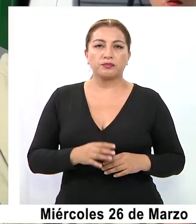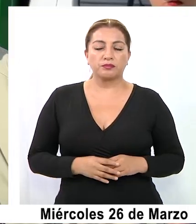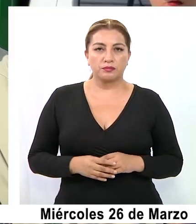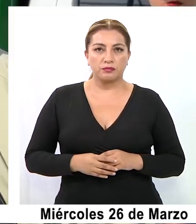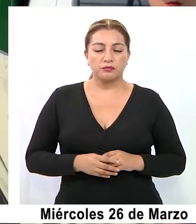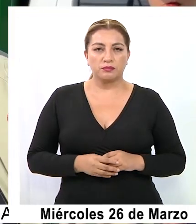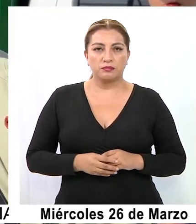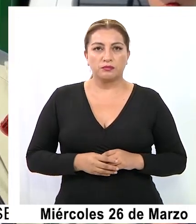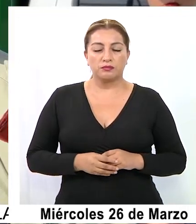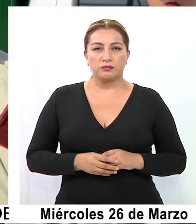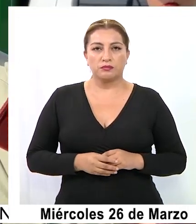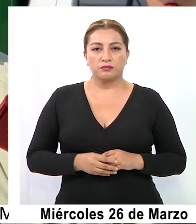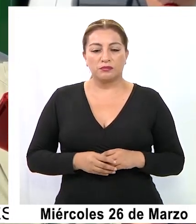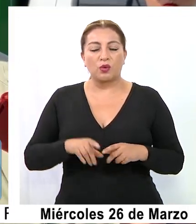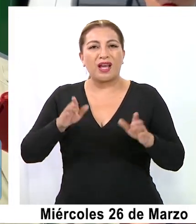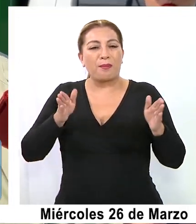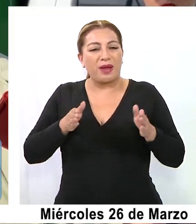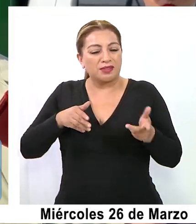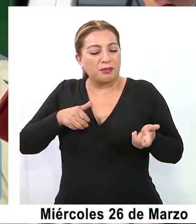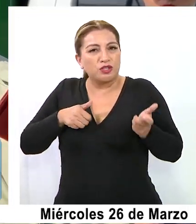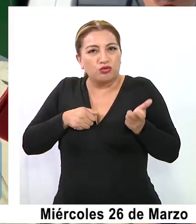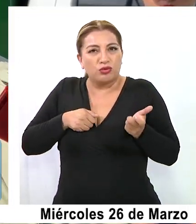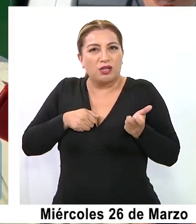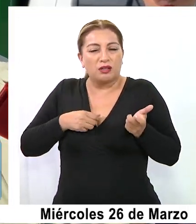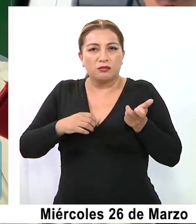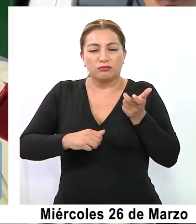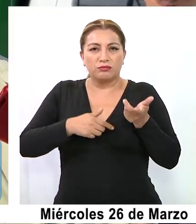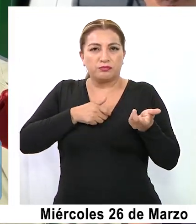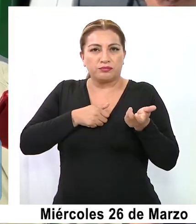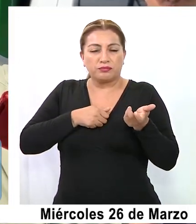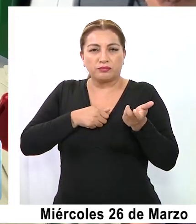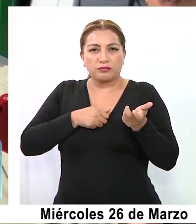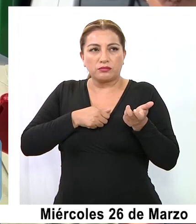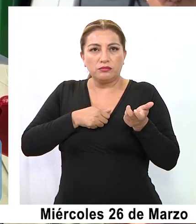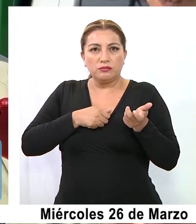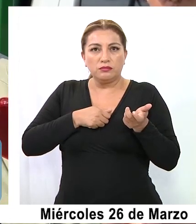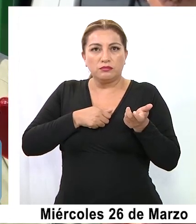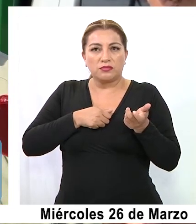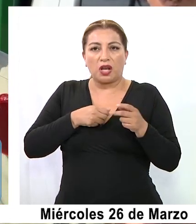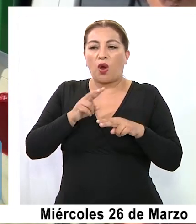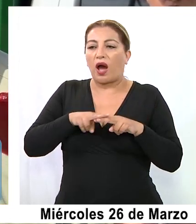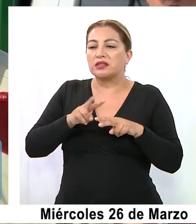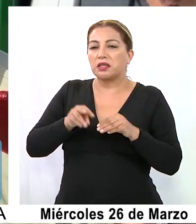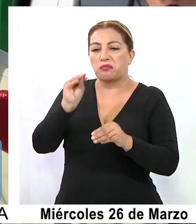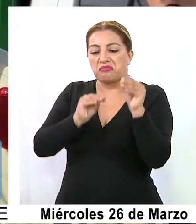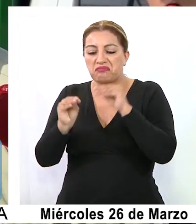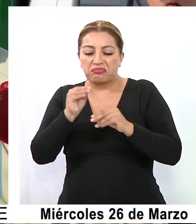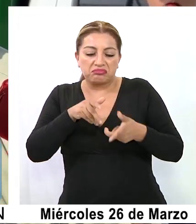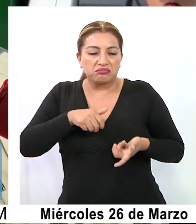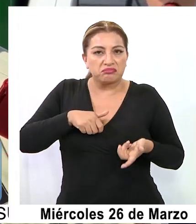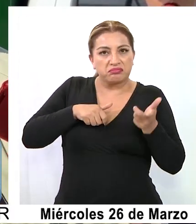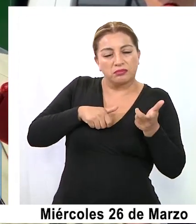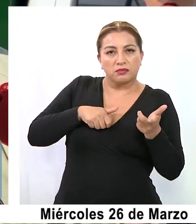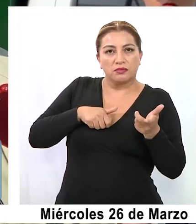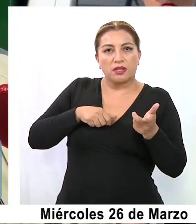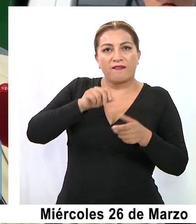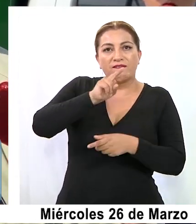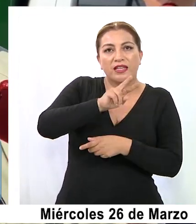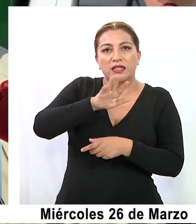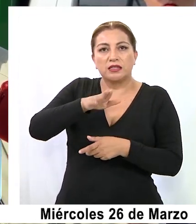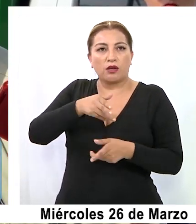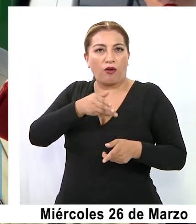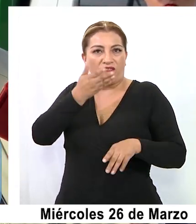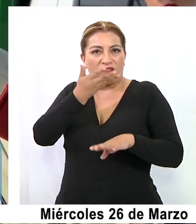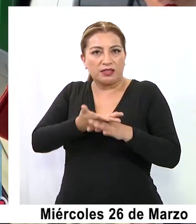subametralladora, del cual es una subametralladora hechiza, el que tiene capacidad para 25